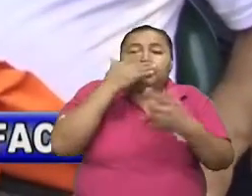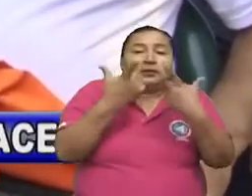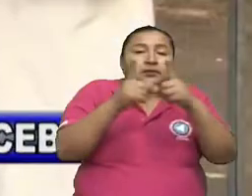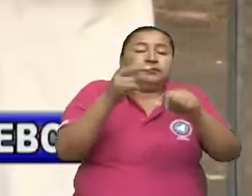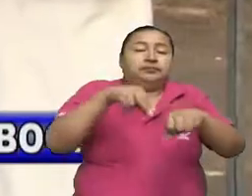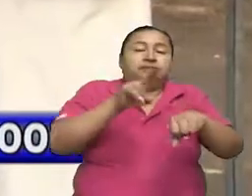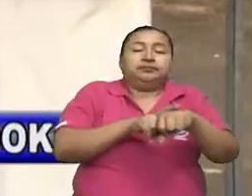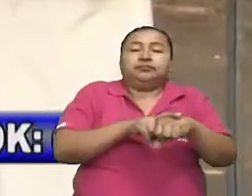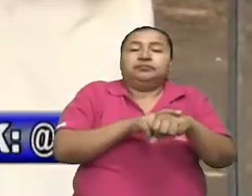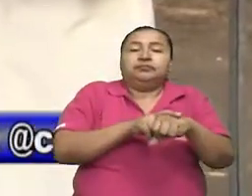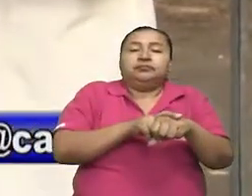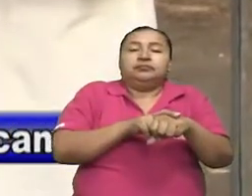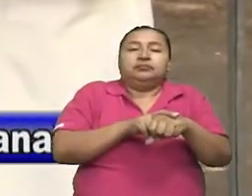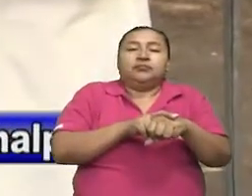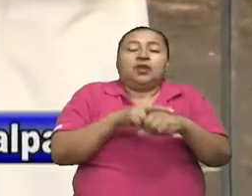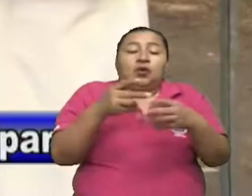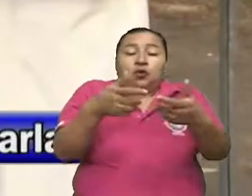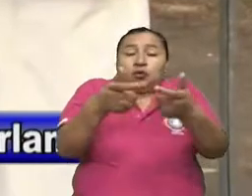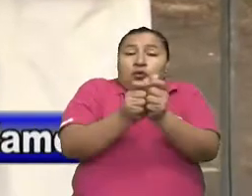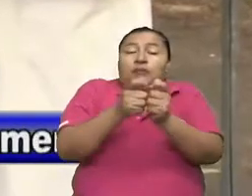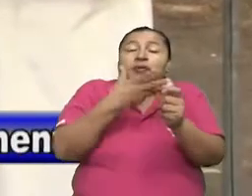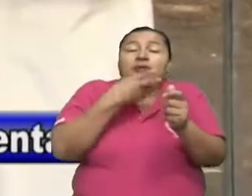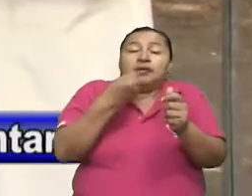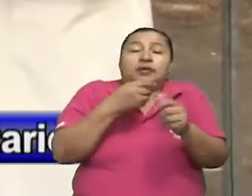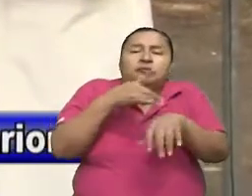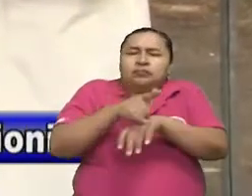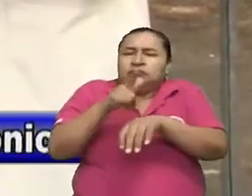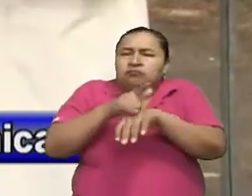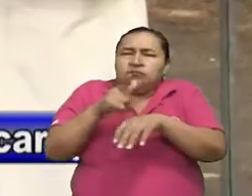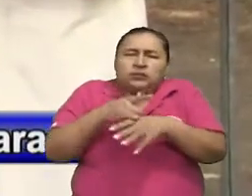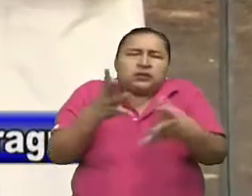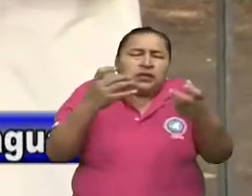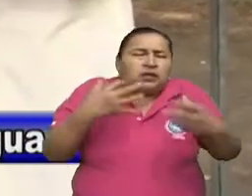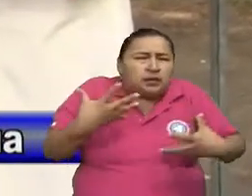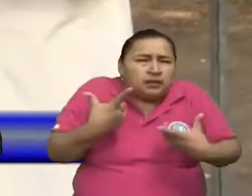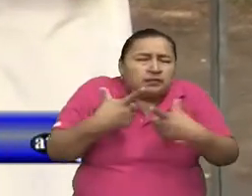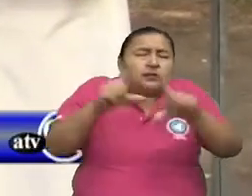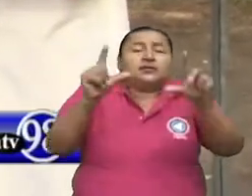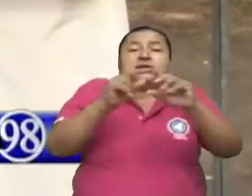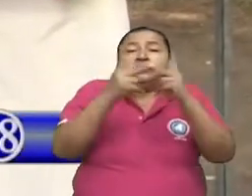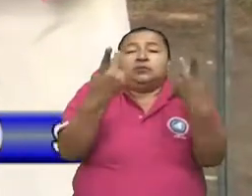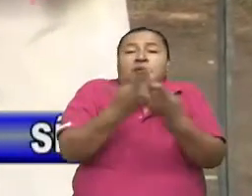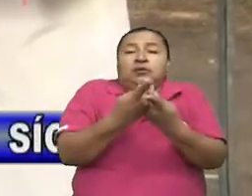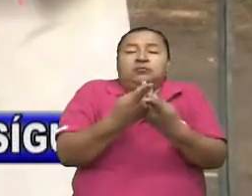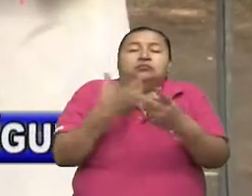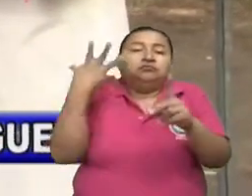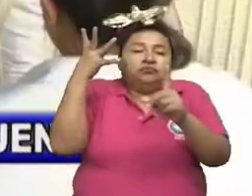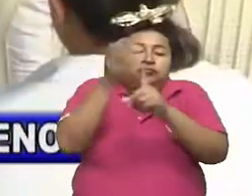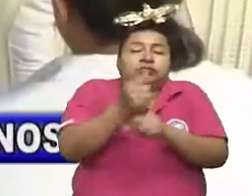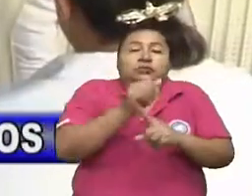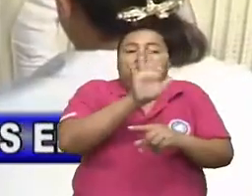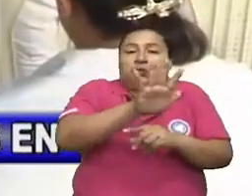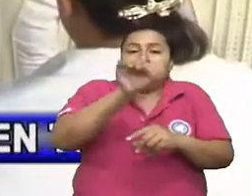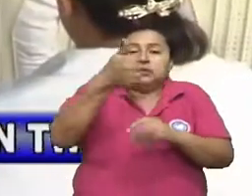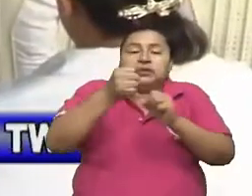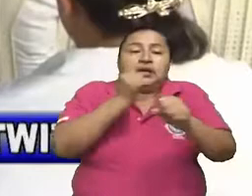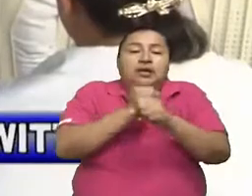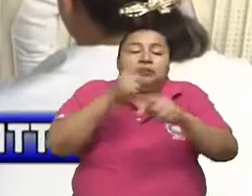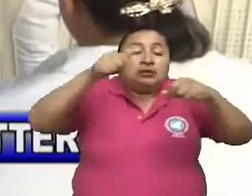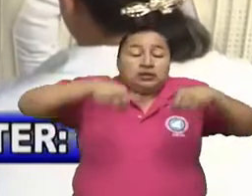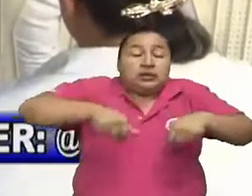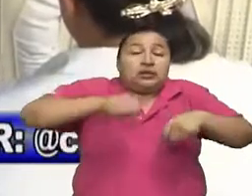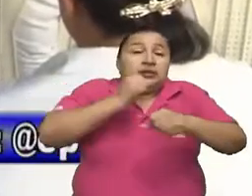Liberación Nacional y un grupo de jóvenes en búsqueda de la libertad de nuestro pueblo. Al cumplirse 56 años de esta